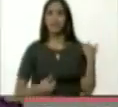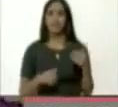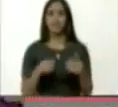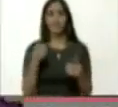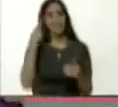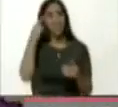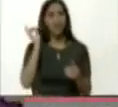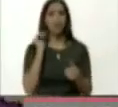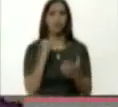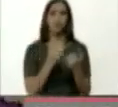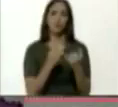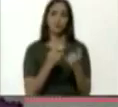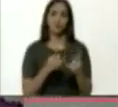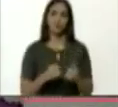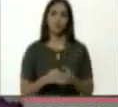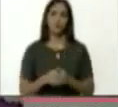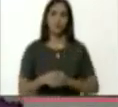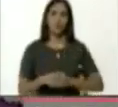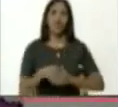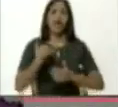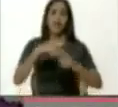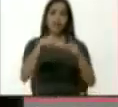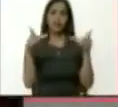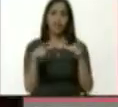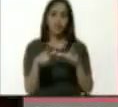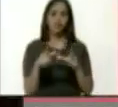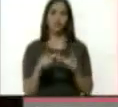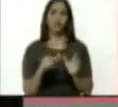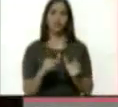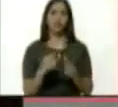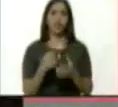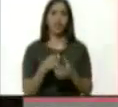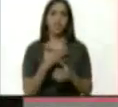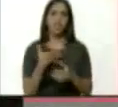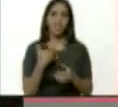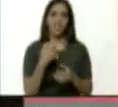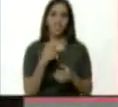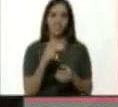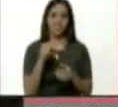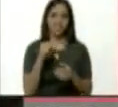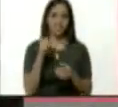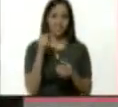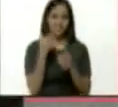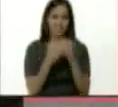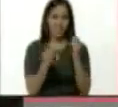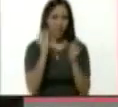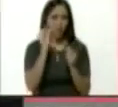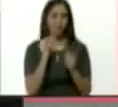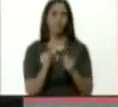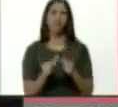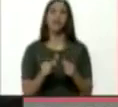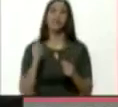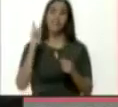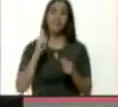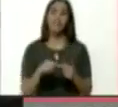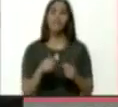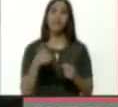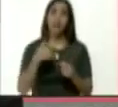que precisamente también hay una situación ahí, Hugo, que era un comentario que quería, se me escapó, que también